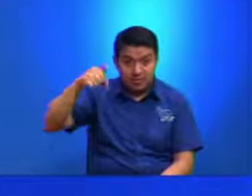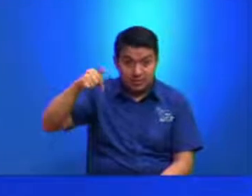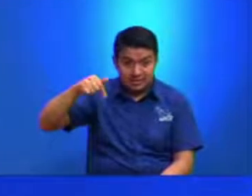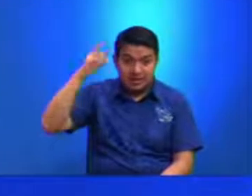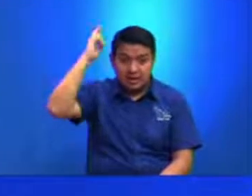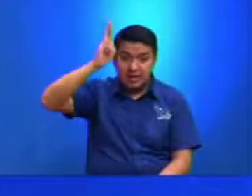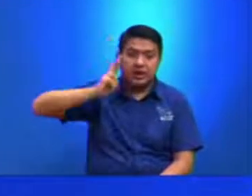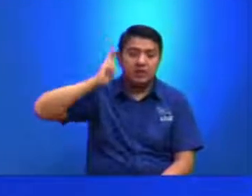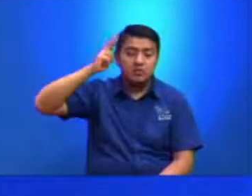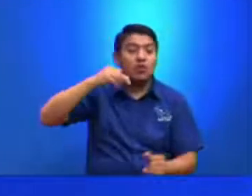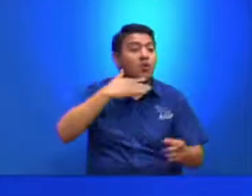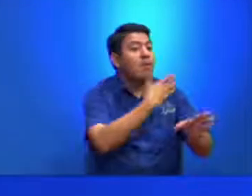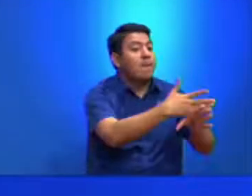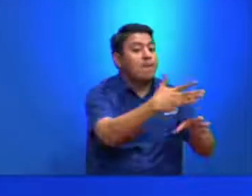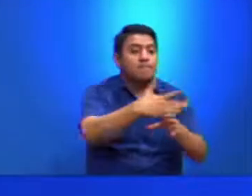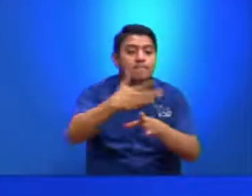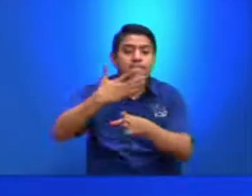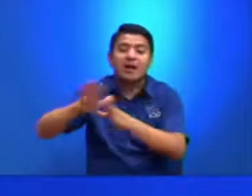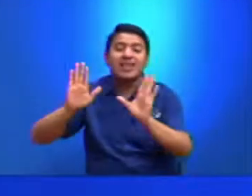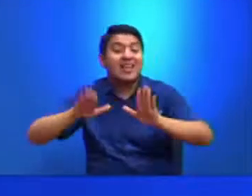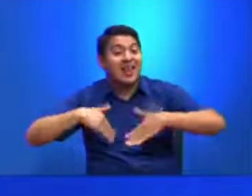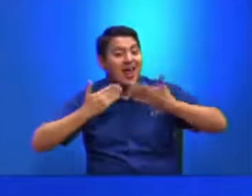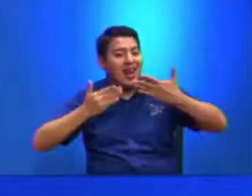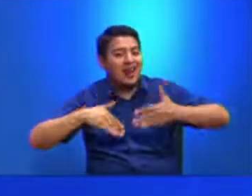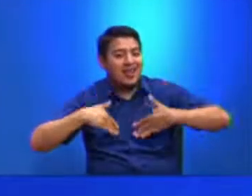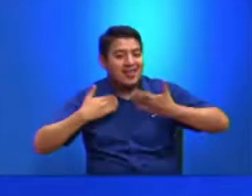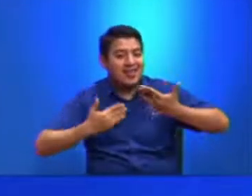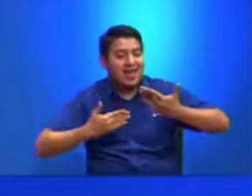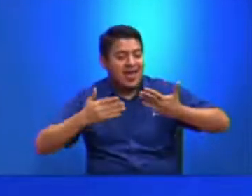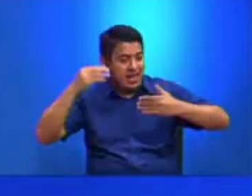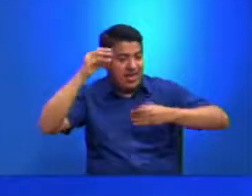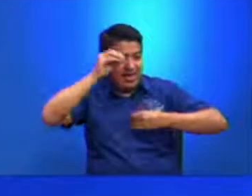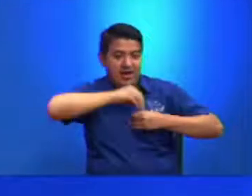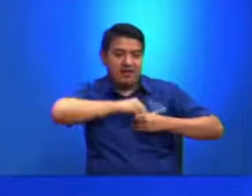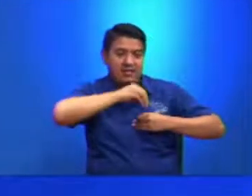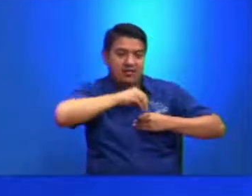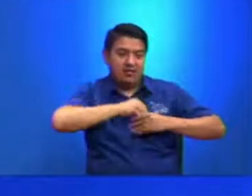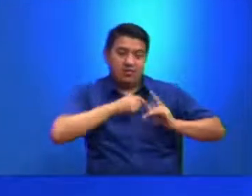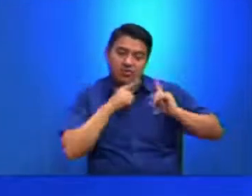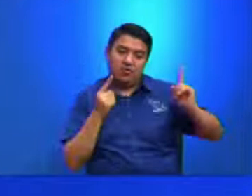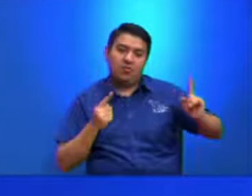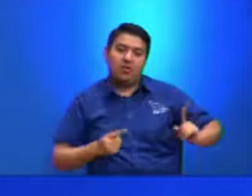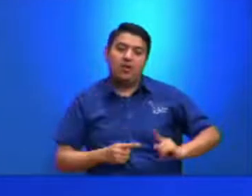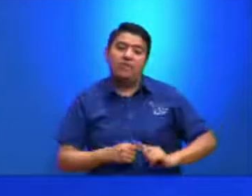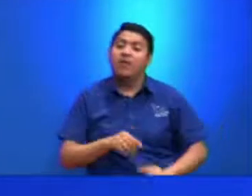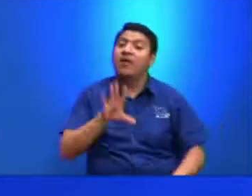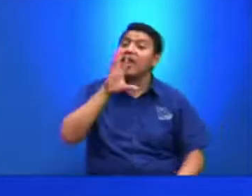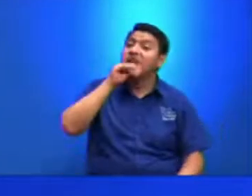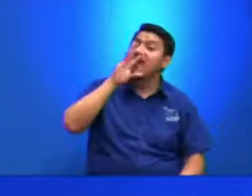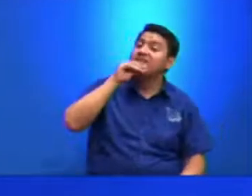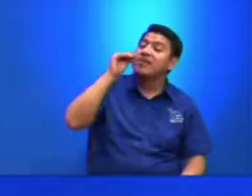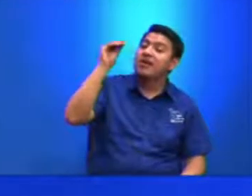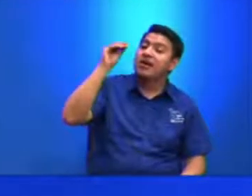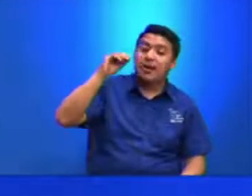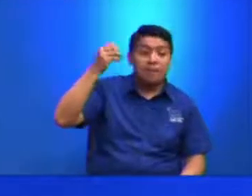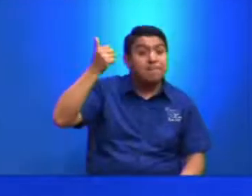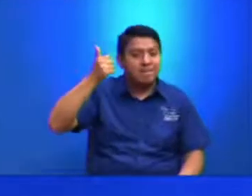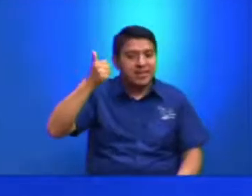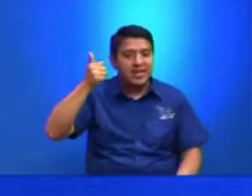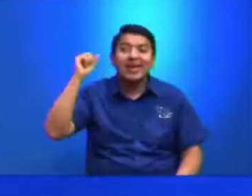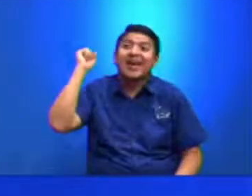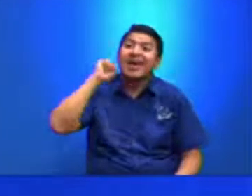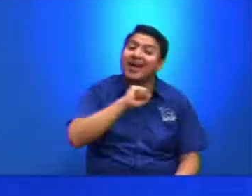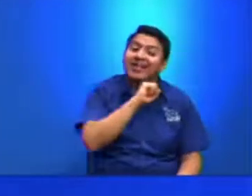fluya poderosamente en tus entrañas y de la abundancia del corazón, entonces hable tu boca y estés